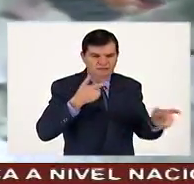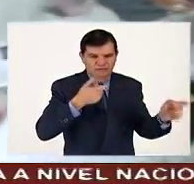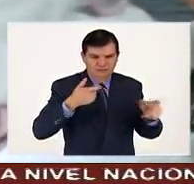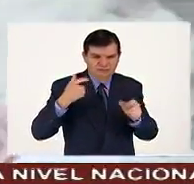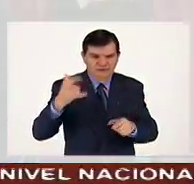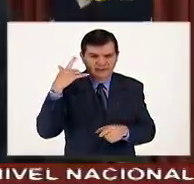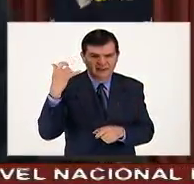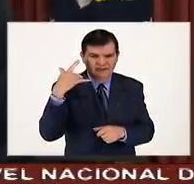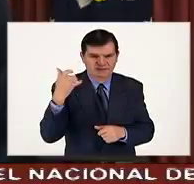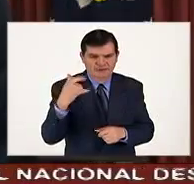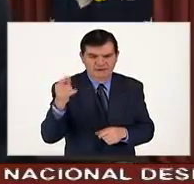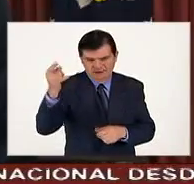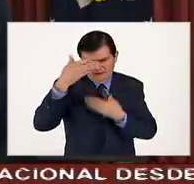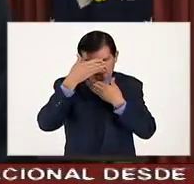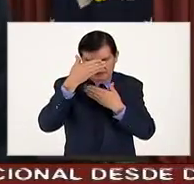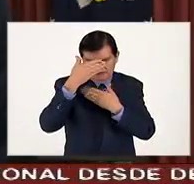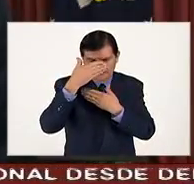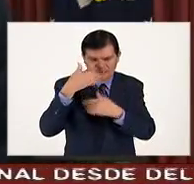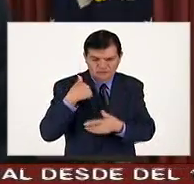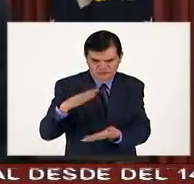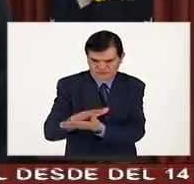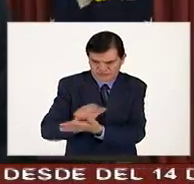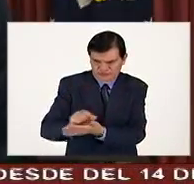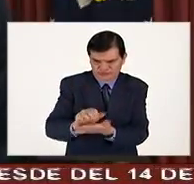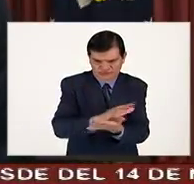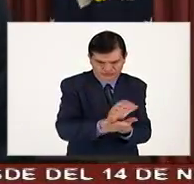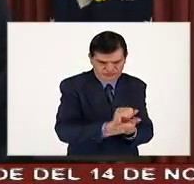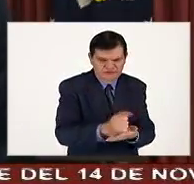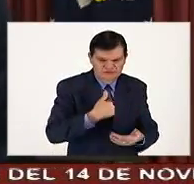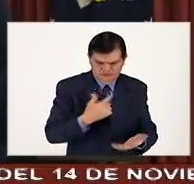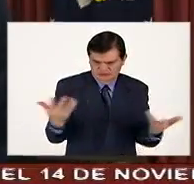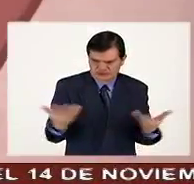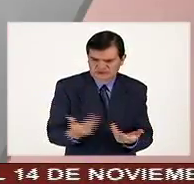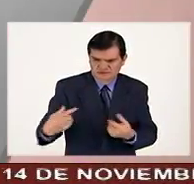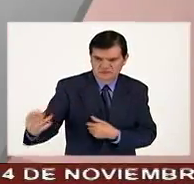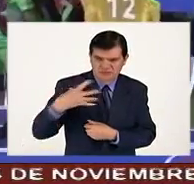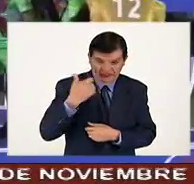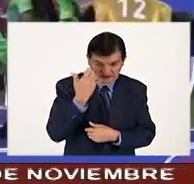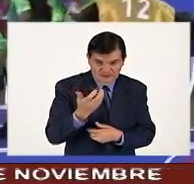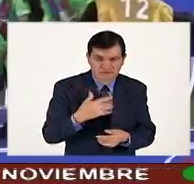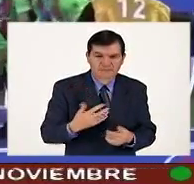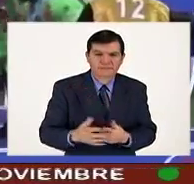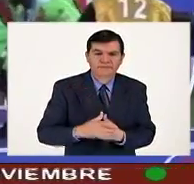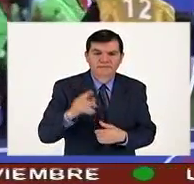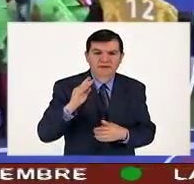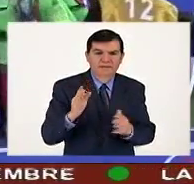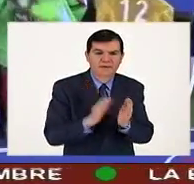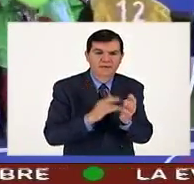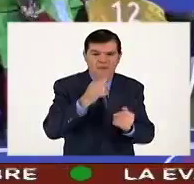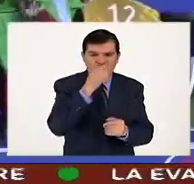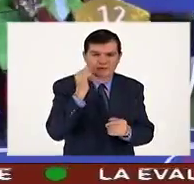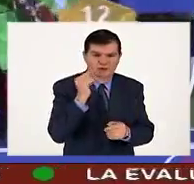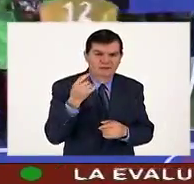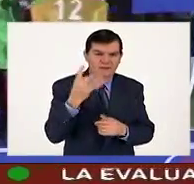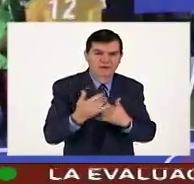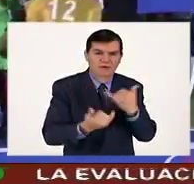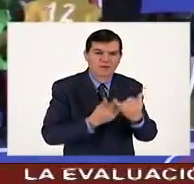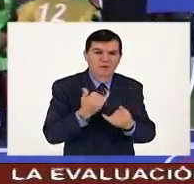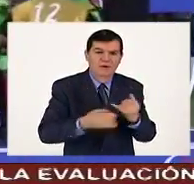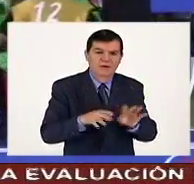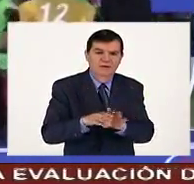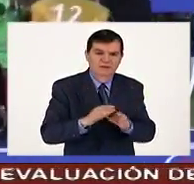San Bernardino. Destruiremos a cualquier organización que trate de hacernos daño. Bravos de Juárez, campeones de la Liga de